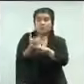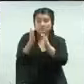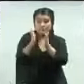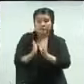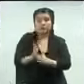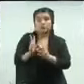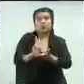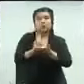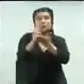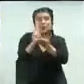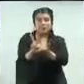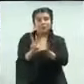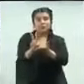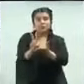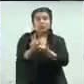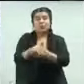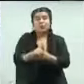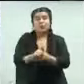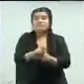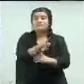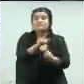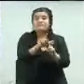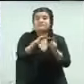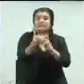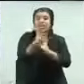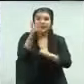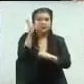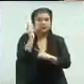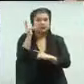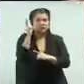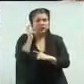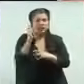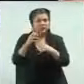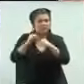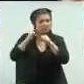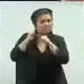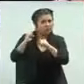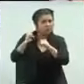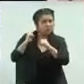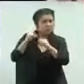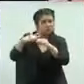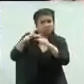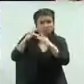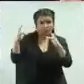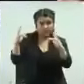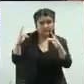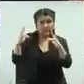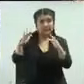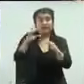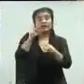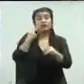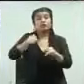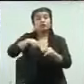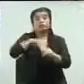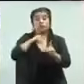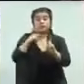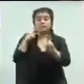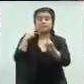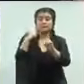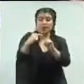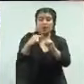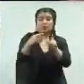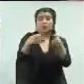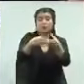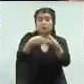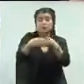voluntarios, de que habían escuchado un estruendo en el puente. Entonces, mandamos una inspección de brigada